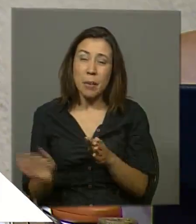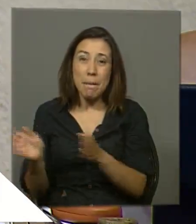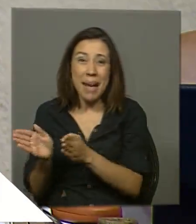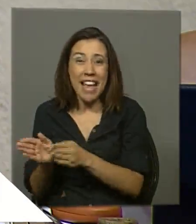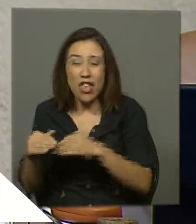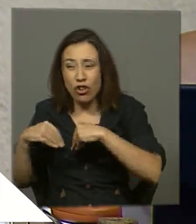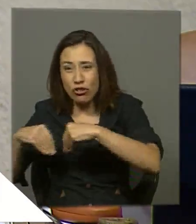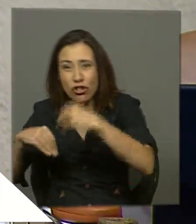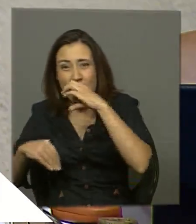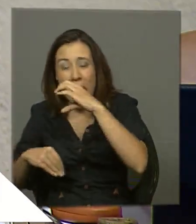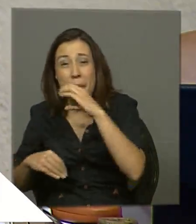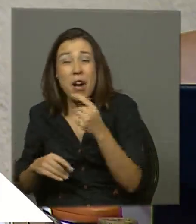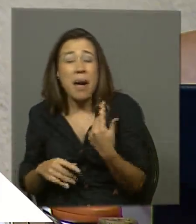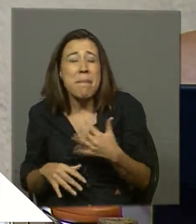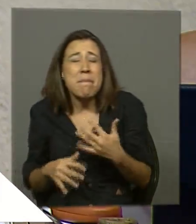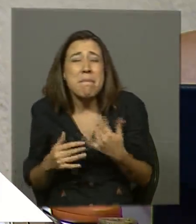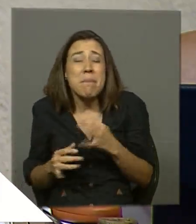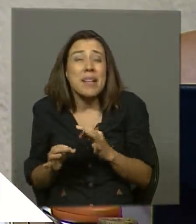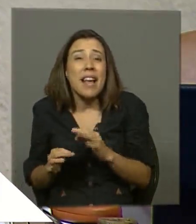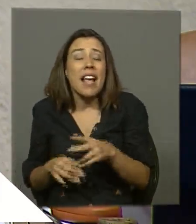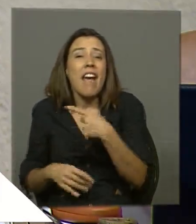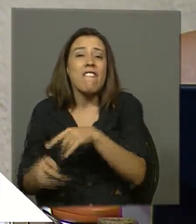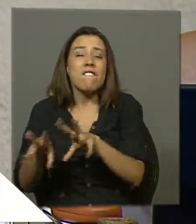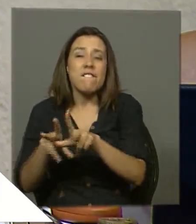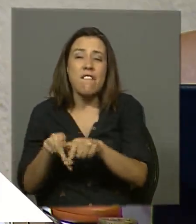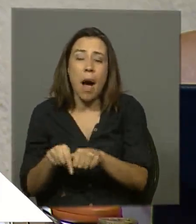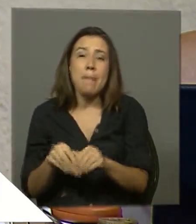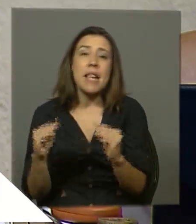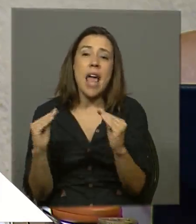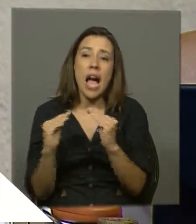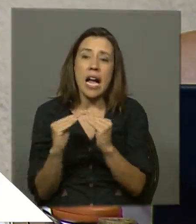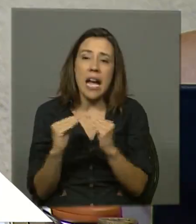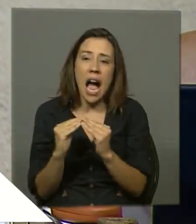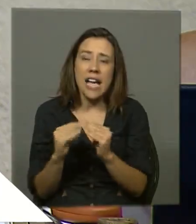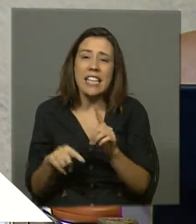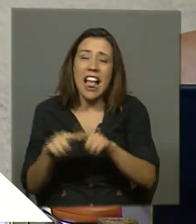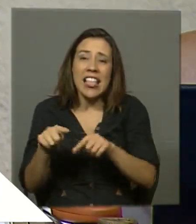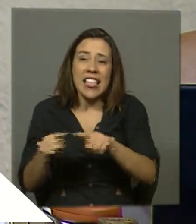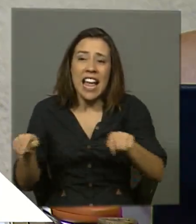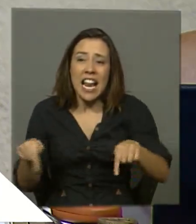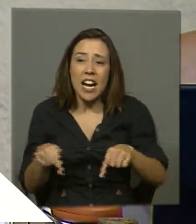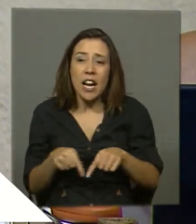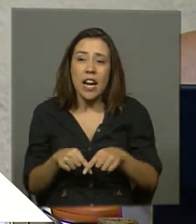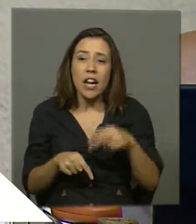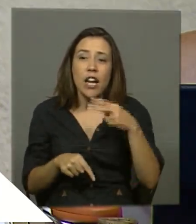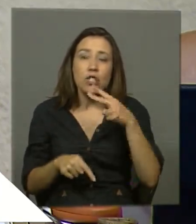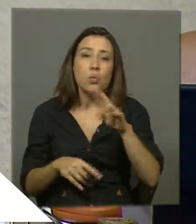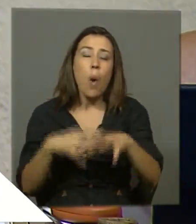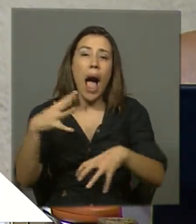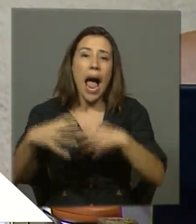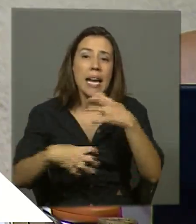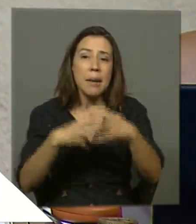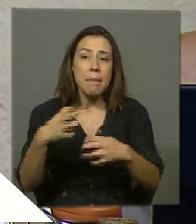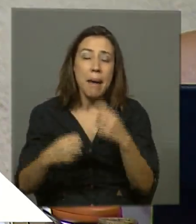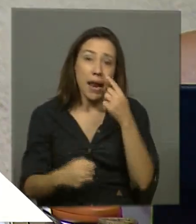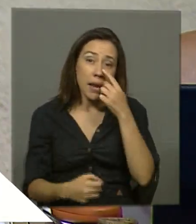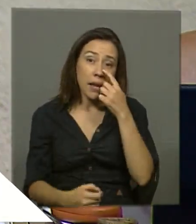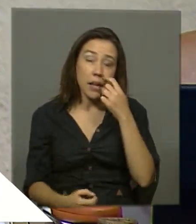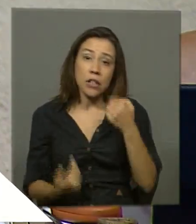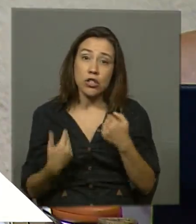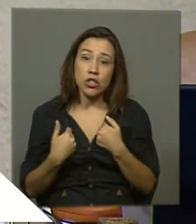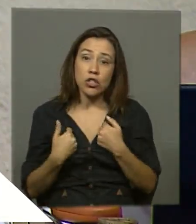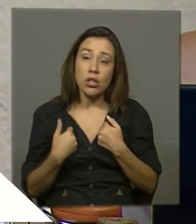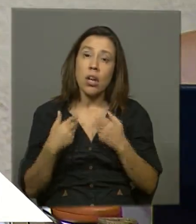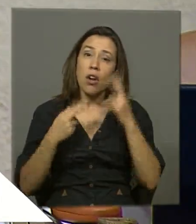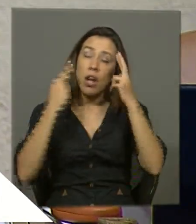agricultores el tesoro de ellos era su familia su casa sus terrenos sus animales Entonces yo quiero